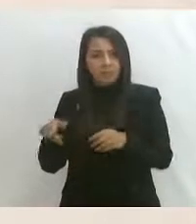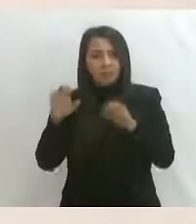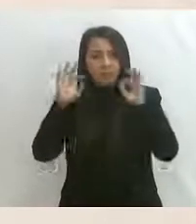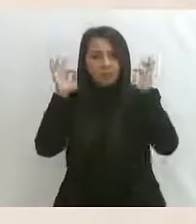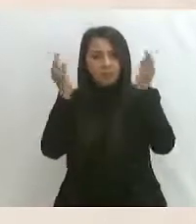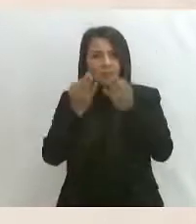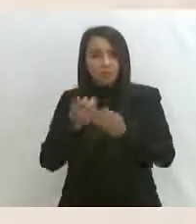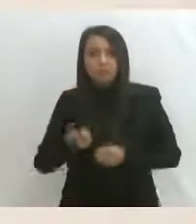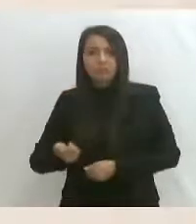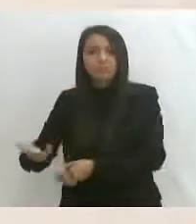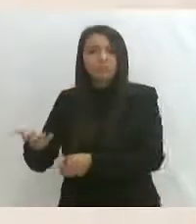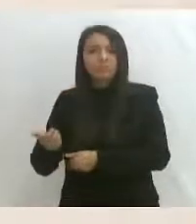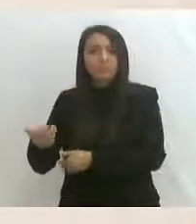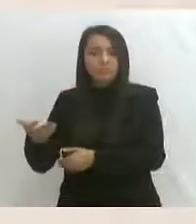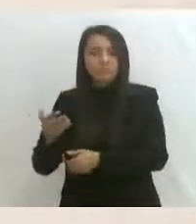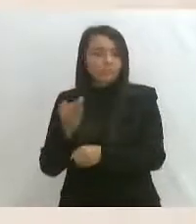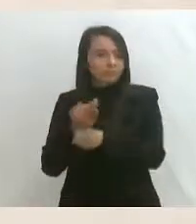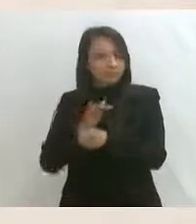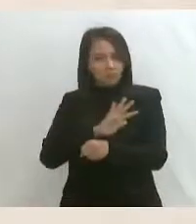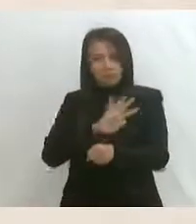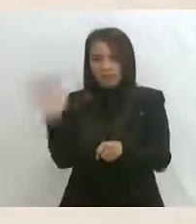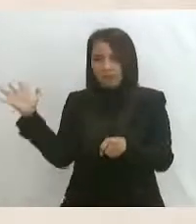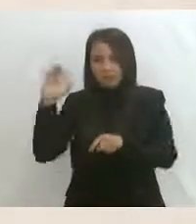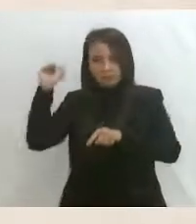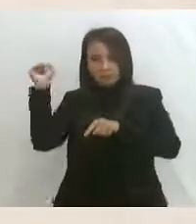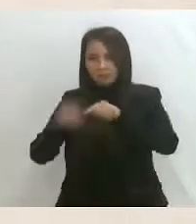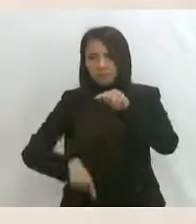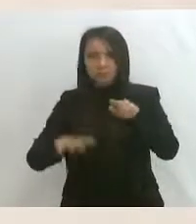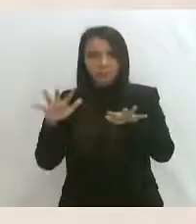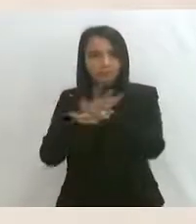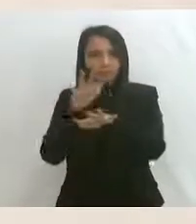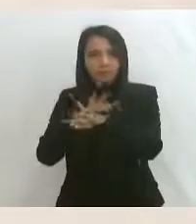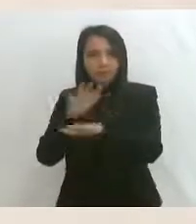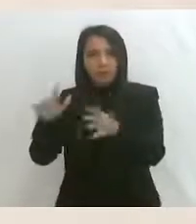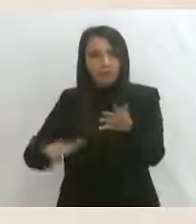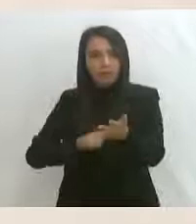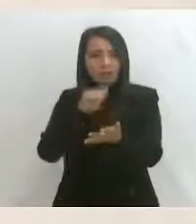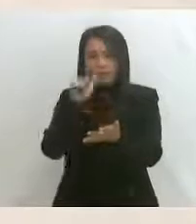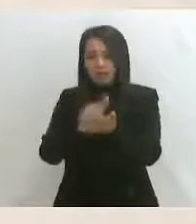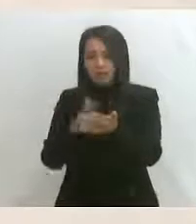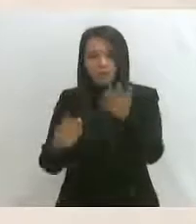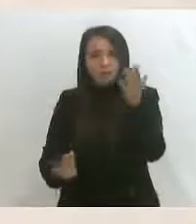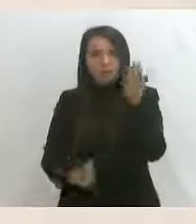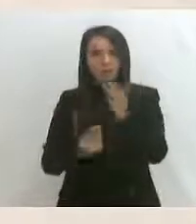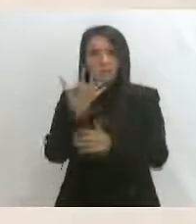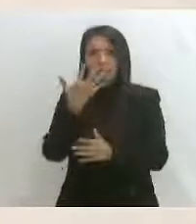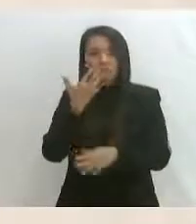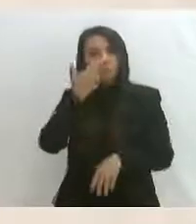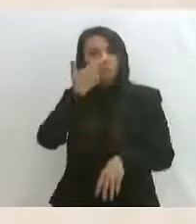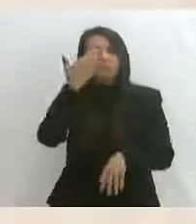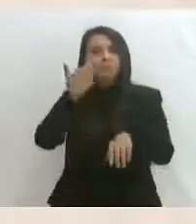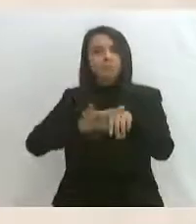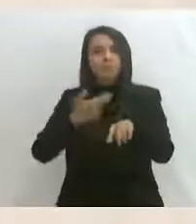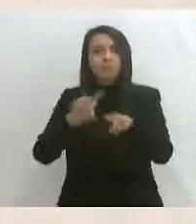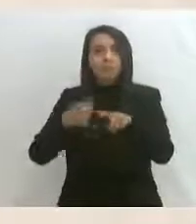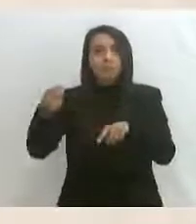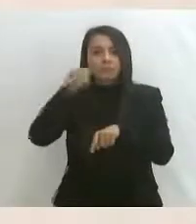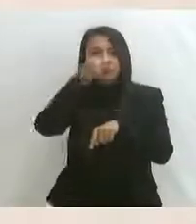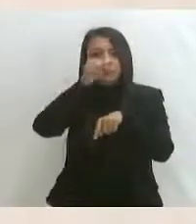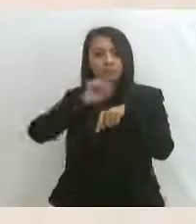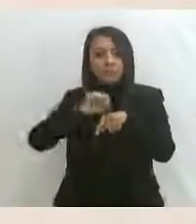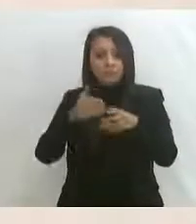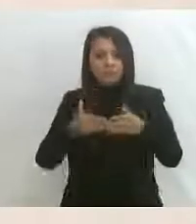Ya se reformó la ley y ahora va a ser la Secretaría de Marina